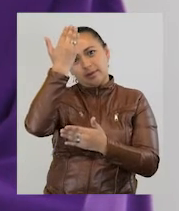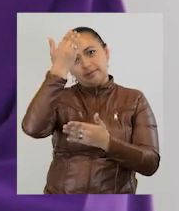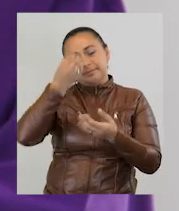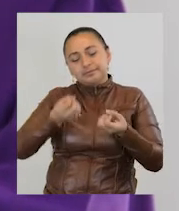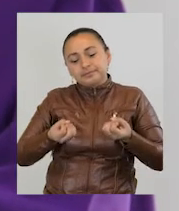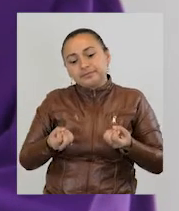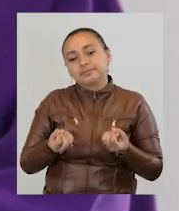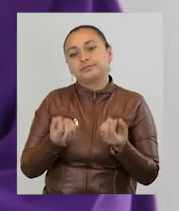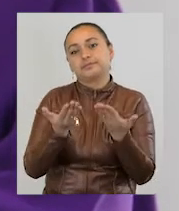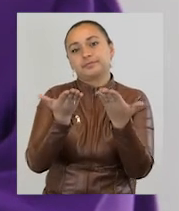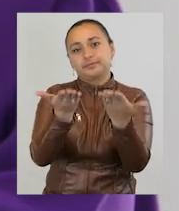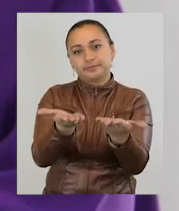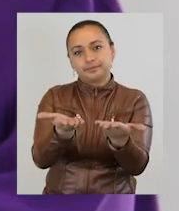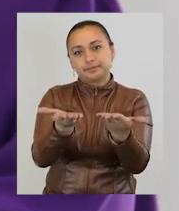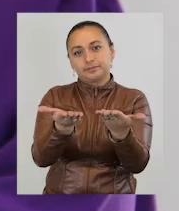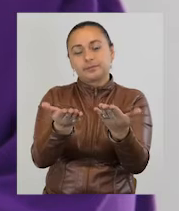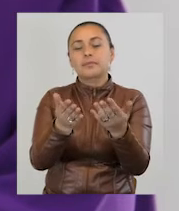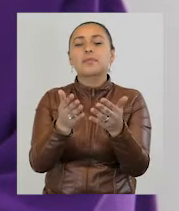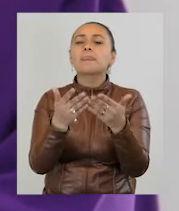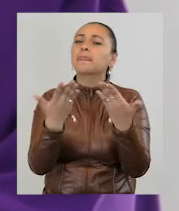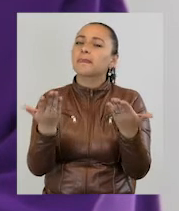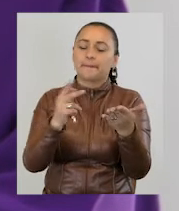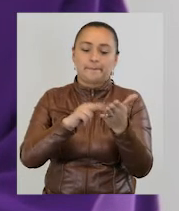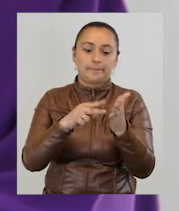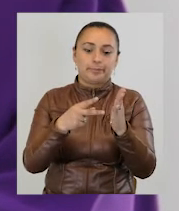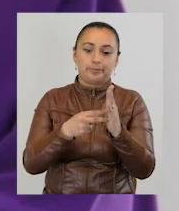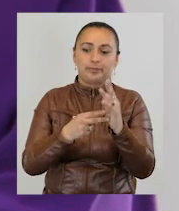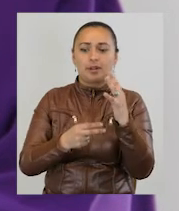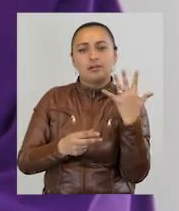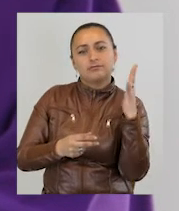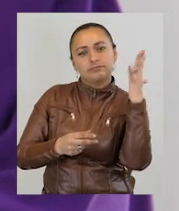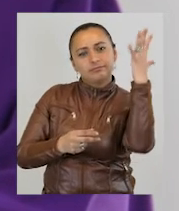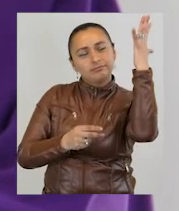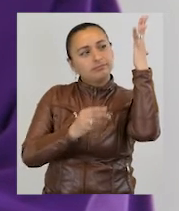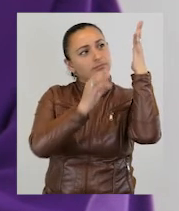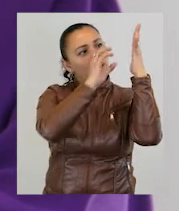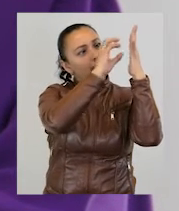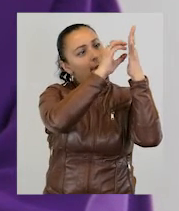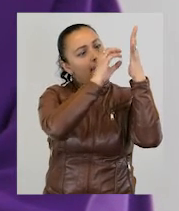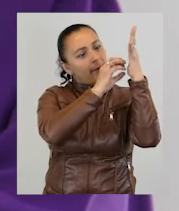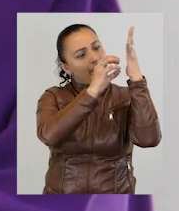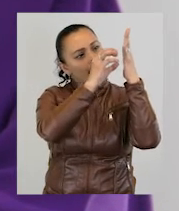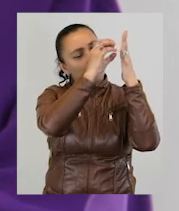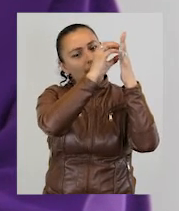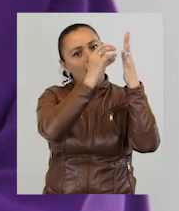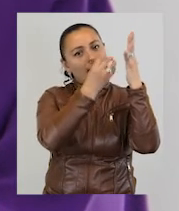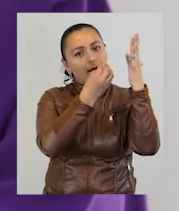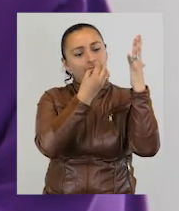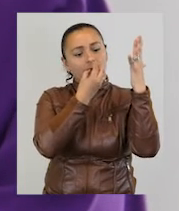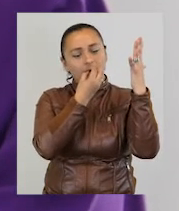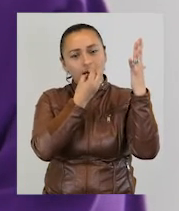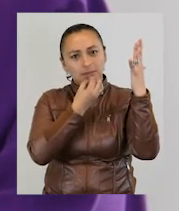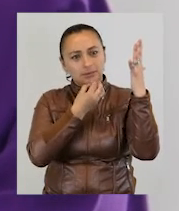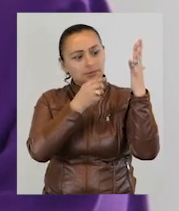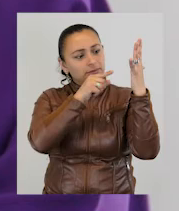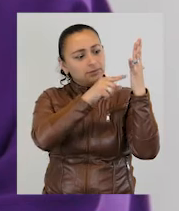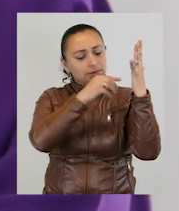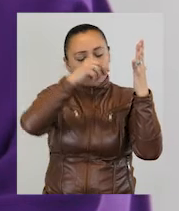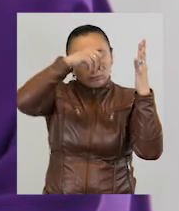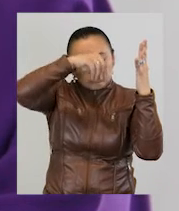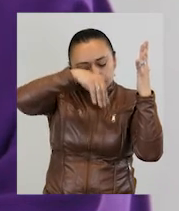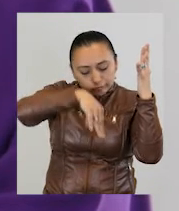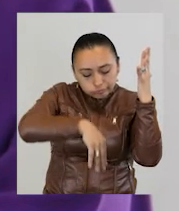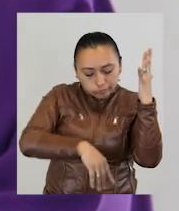vida que quiere gastarse y entregarse, como el fruto da sentido al entierro del